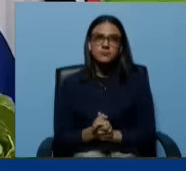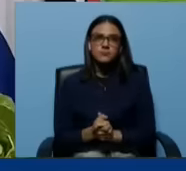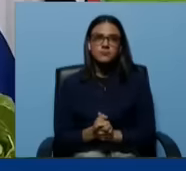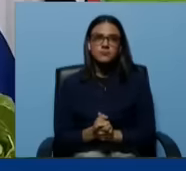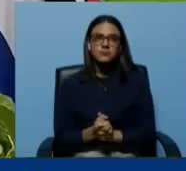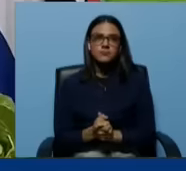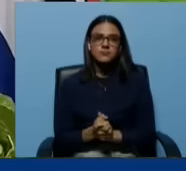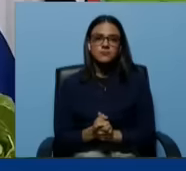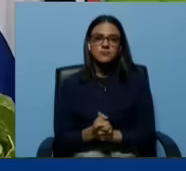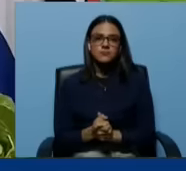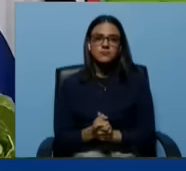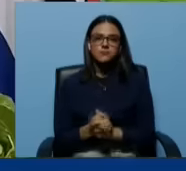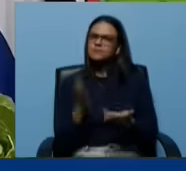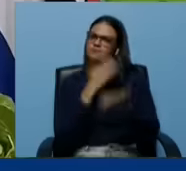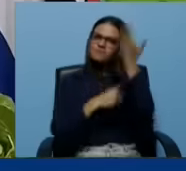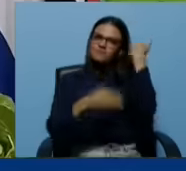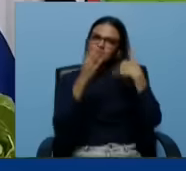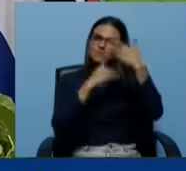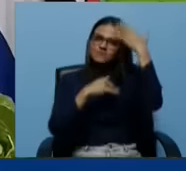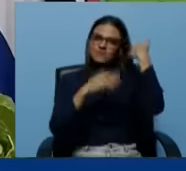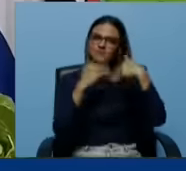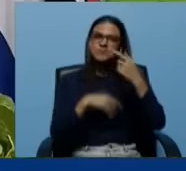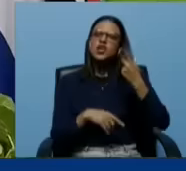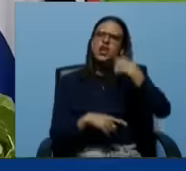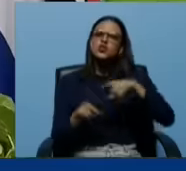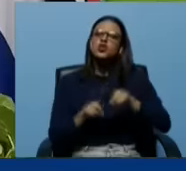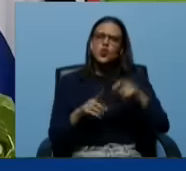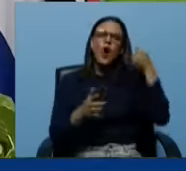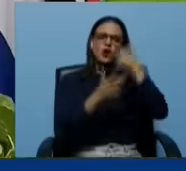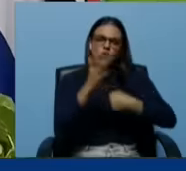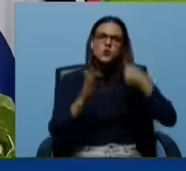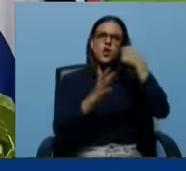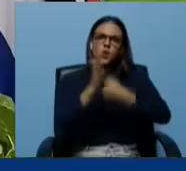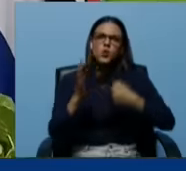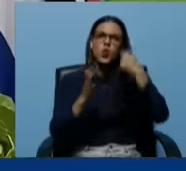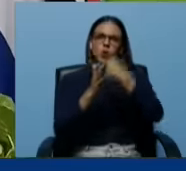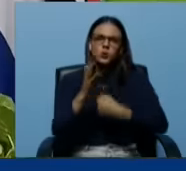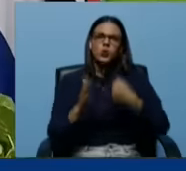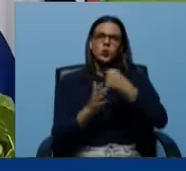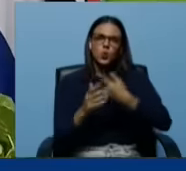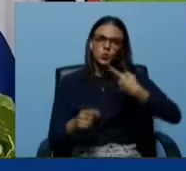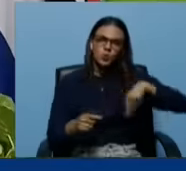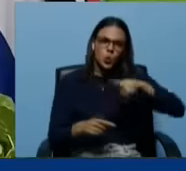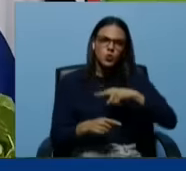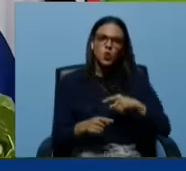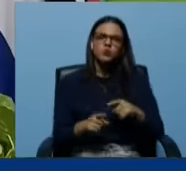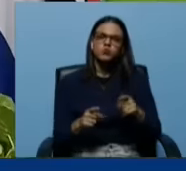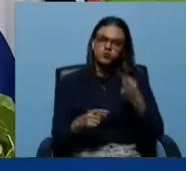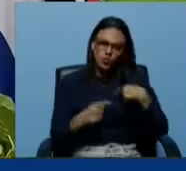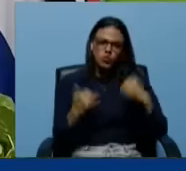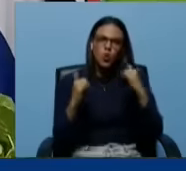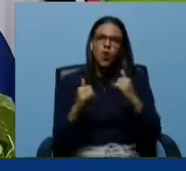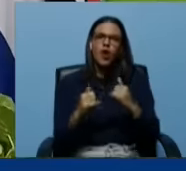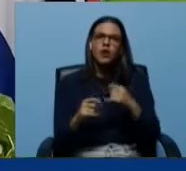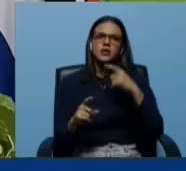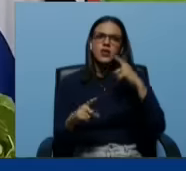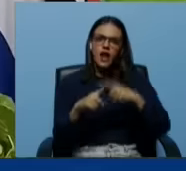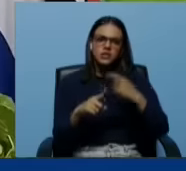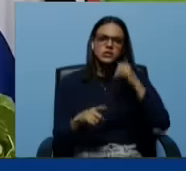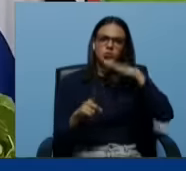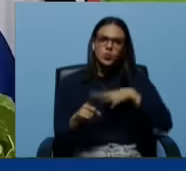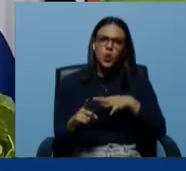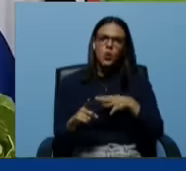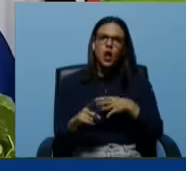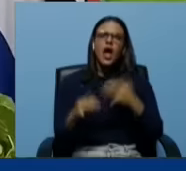en la guerrilla, estábamos luchando, habíamos alcanzado la victoria, estamos en la guerrilla. También